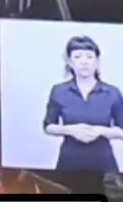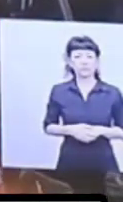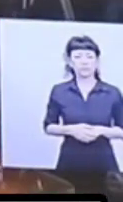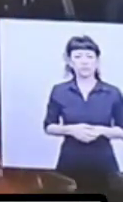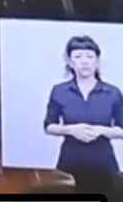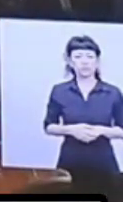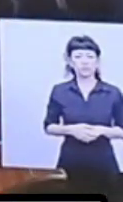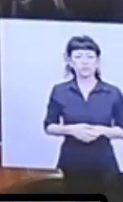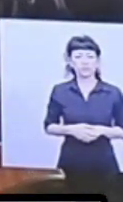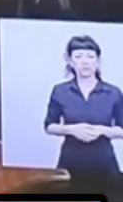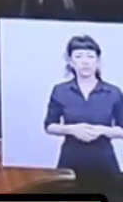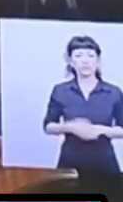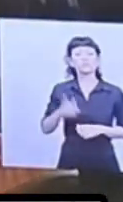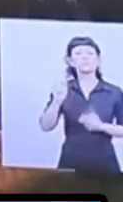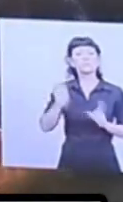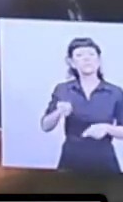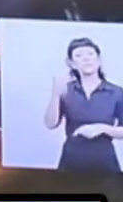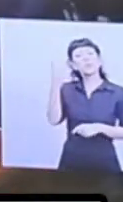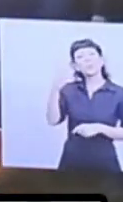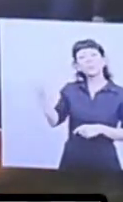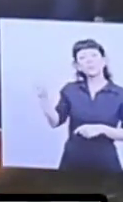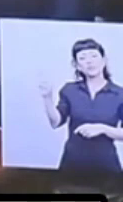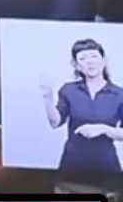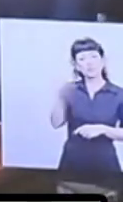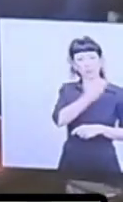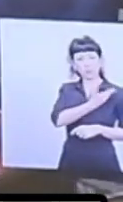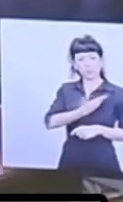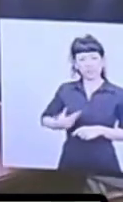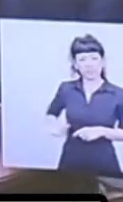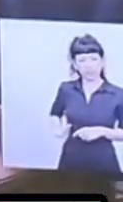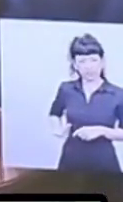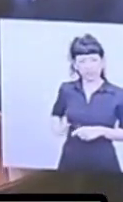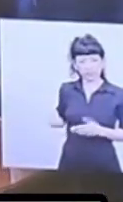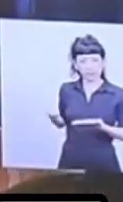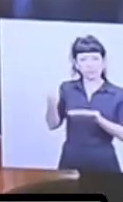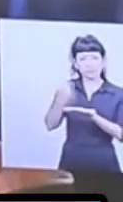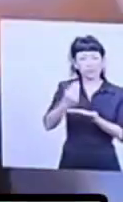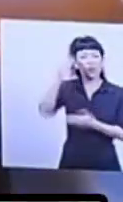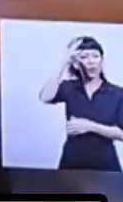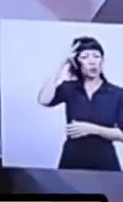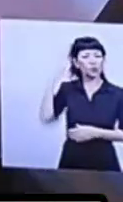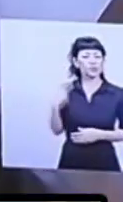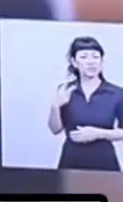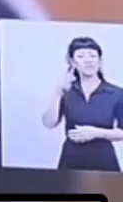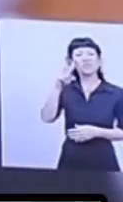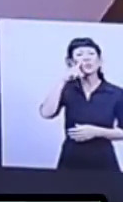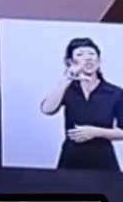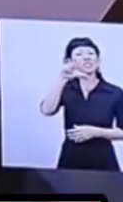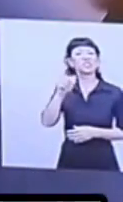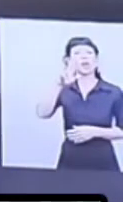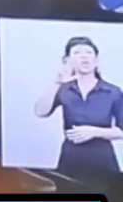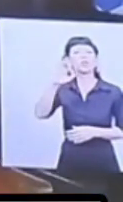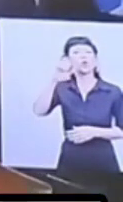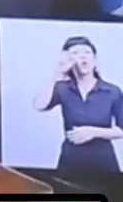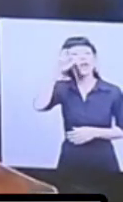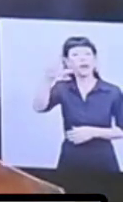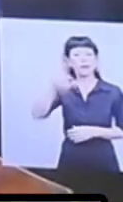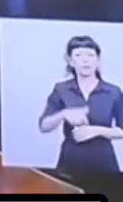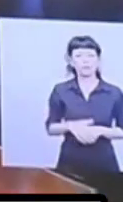dv y la vicepresidente electa doctora Victoria Eugenia